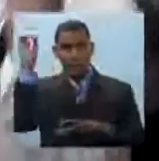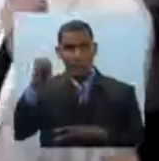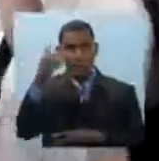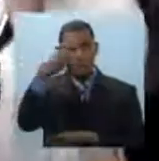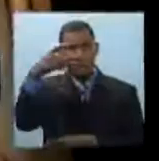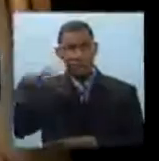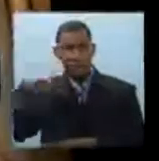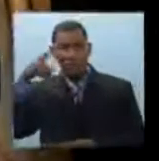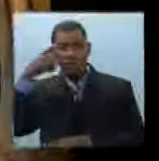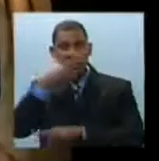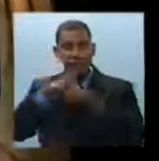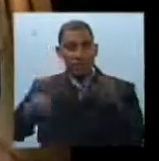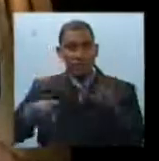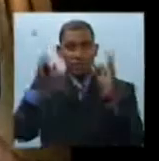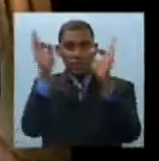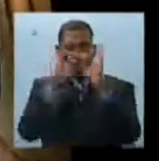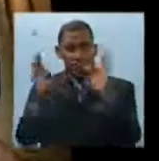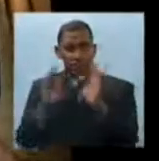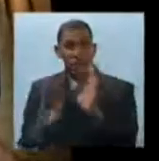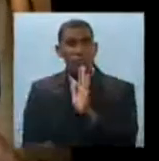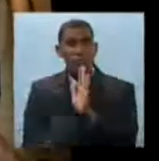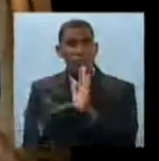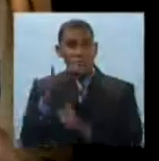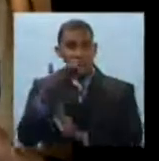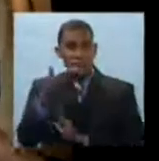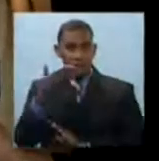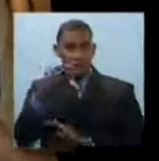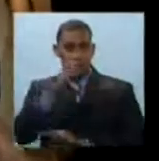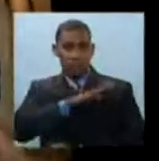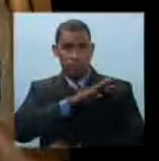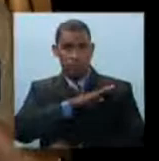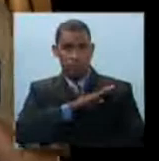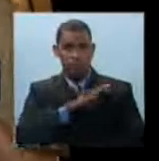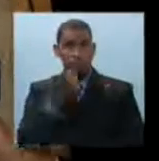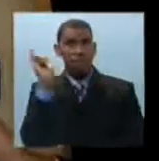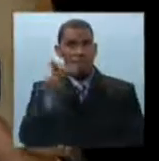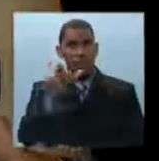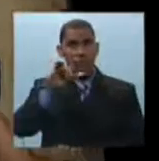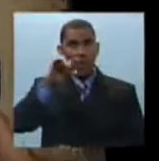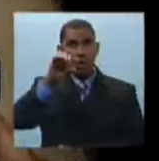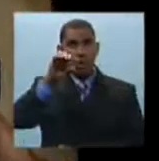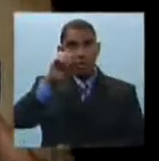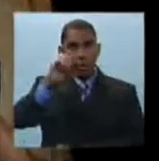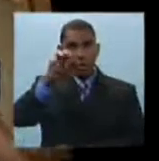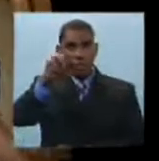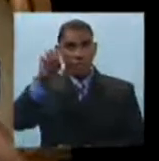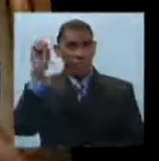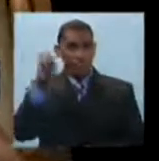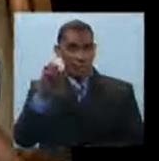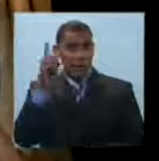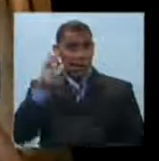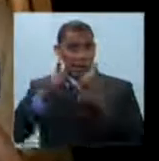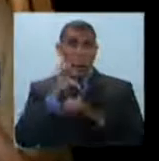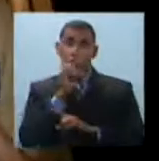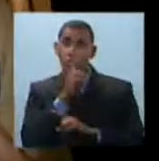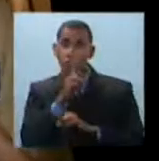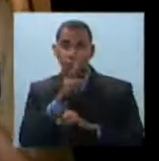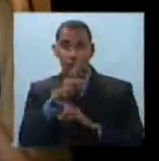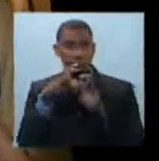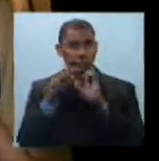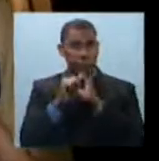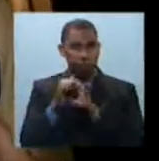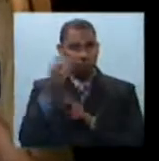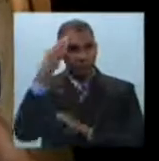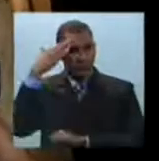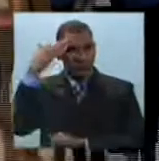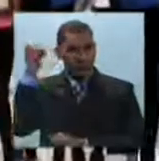otra tuvo un impacto positivo en mi carrera, al igual que Omar Malavé, y se me escapa mucha gente, ¿no? Y tengo que darle gracias a Dios por